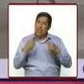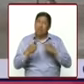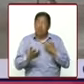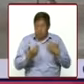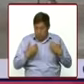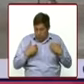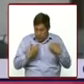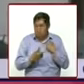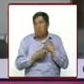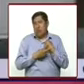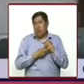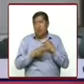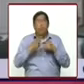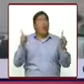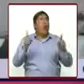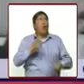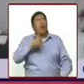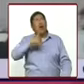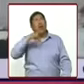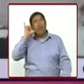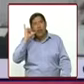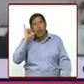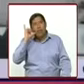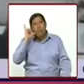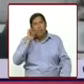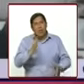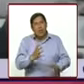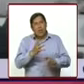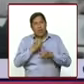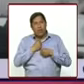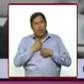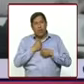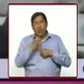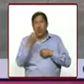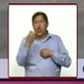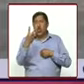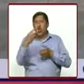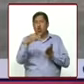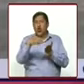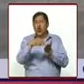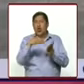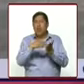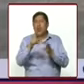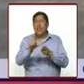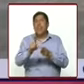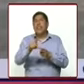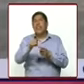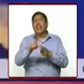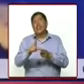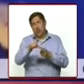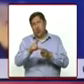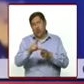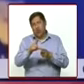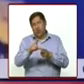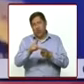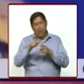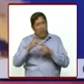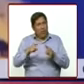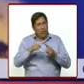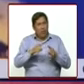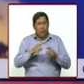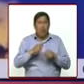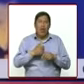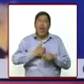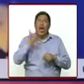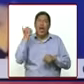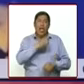caso, el día de ayer, se ha decepcionado más de 12 millones de litros de combustible de diésel en lo que es el puerto de